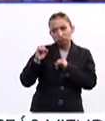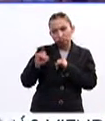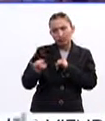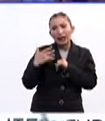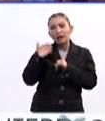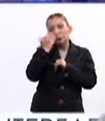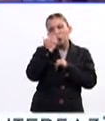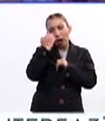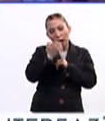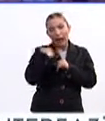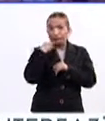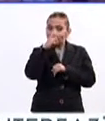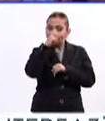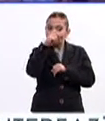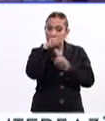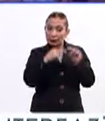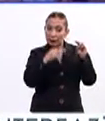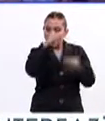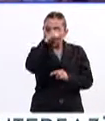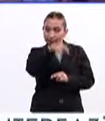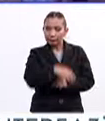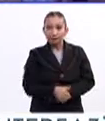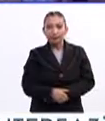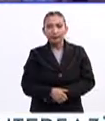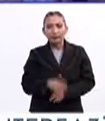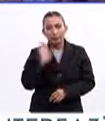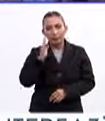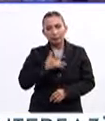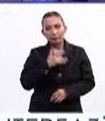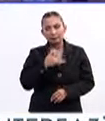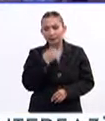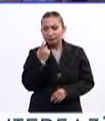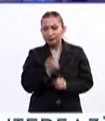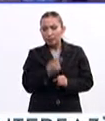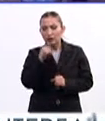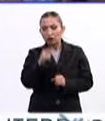la escuela también nos exigía un cierto nivel, ¿no? Me da la impresión que primero